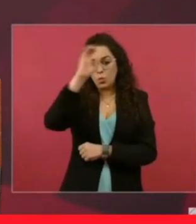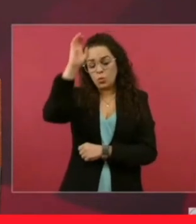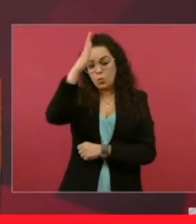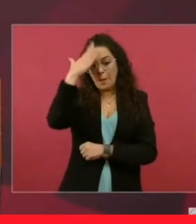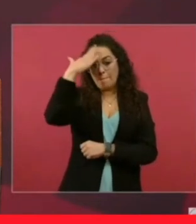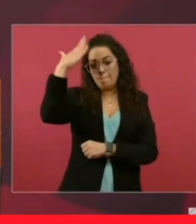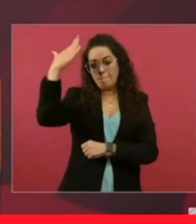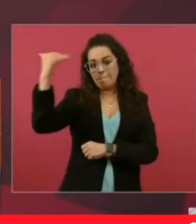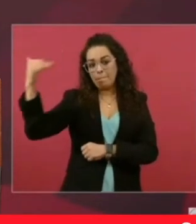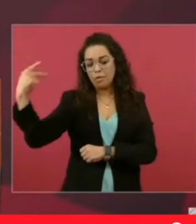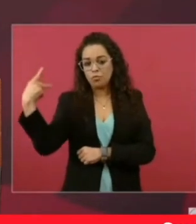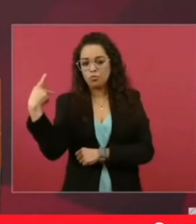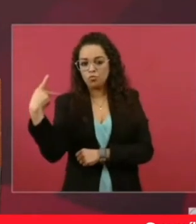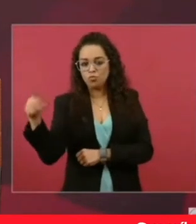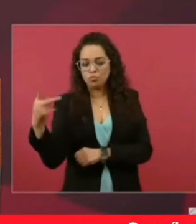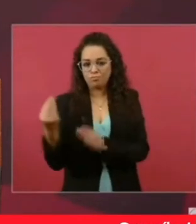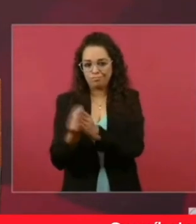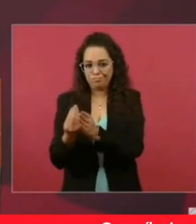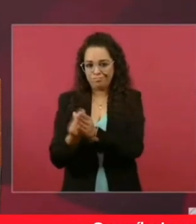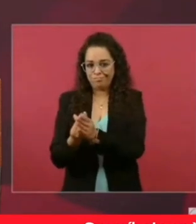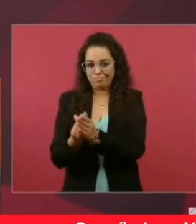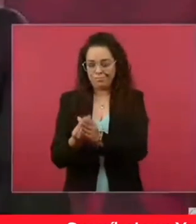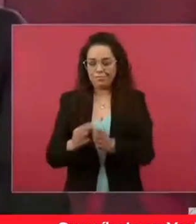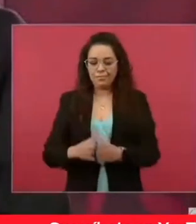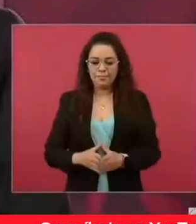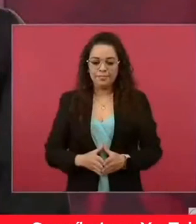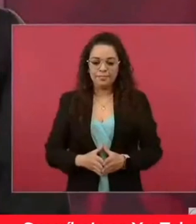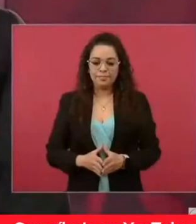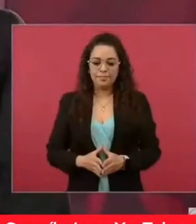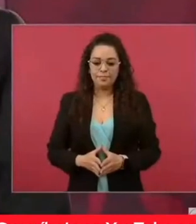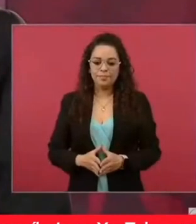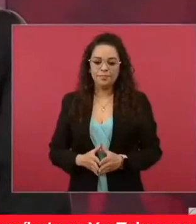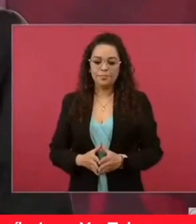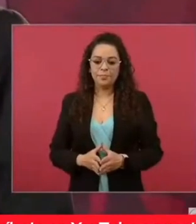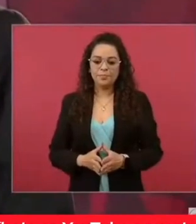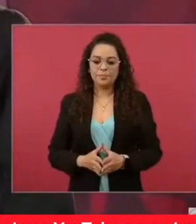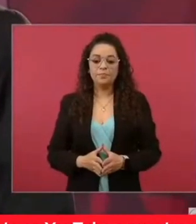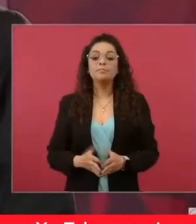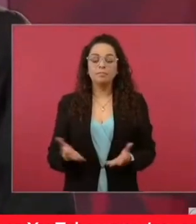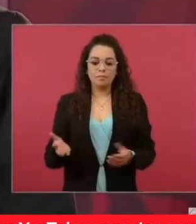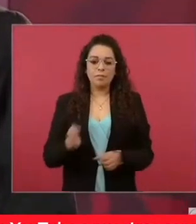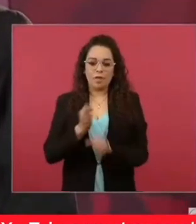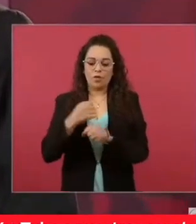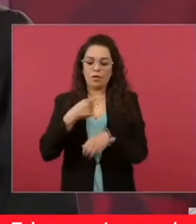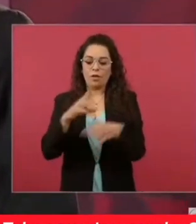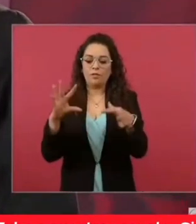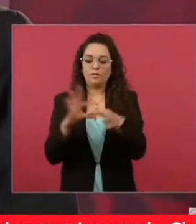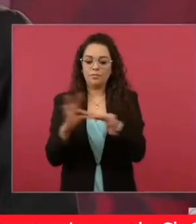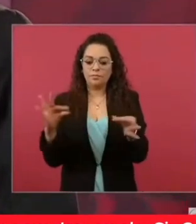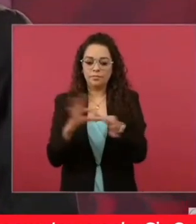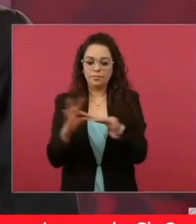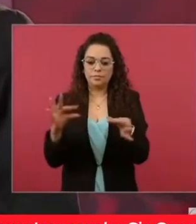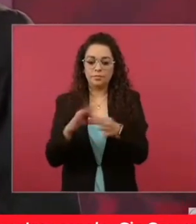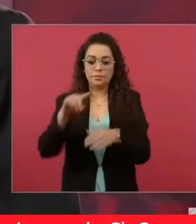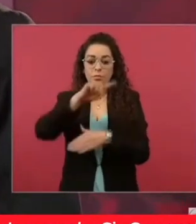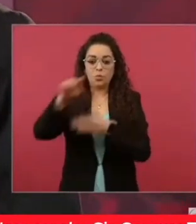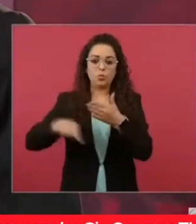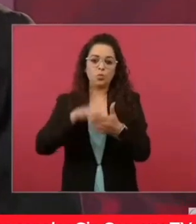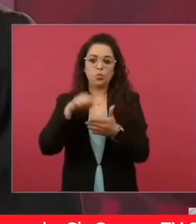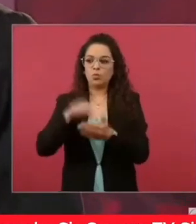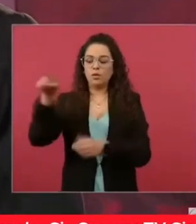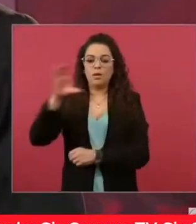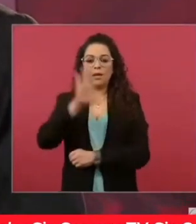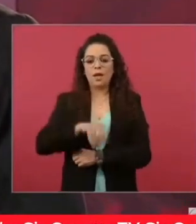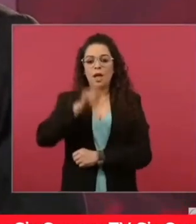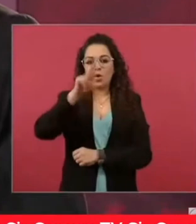maya Entonces vamos a informar sobre un sitio arqueológico en Cancún